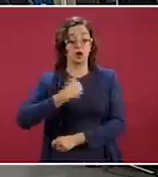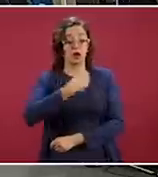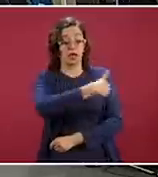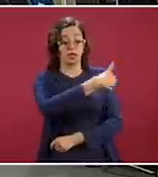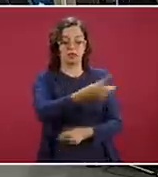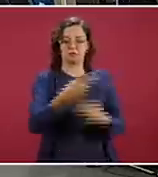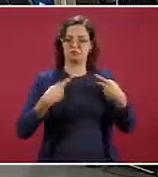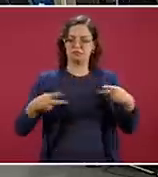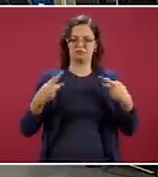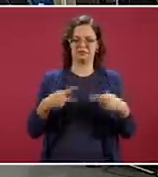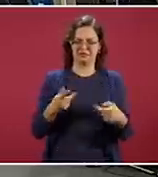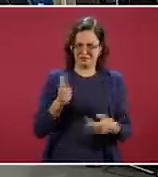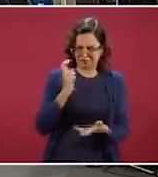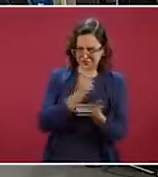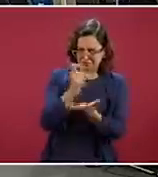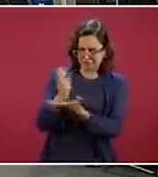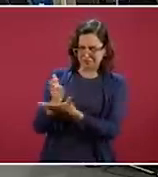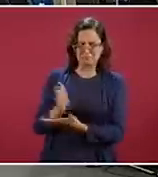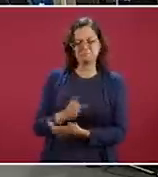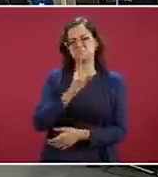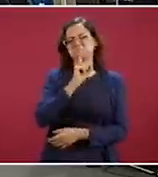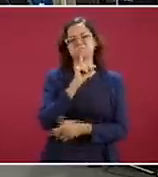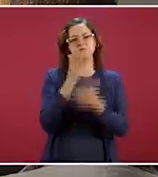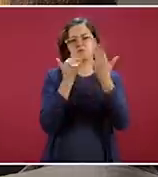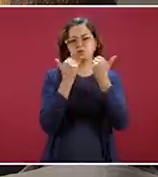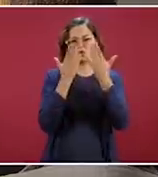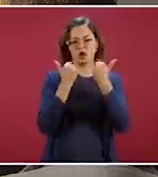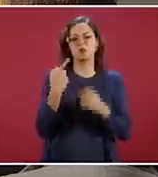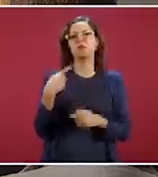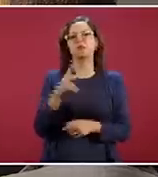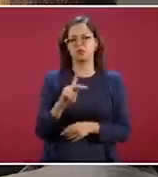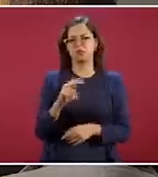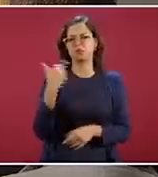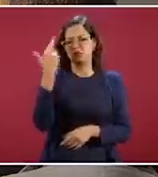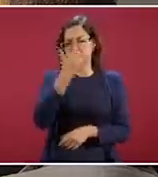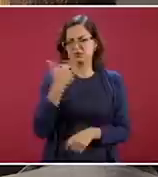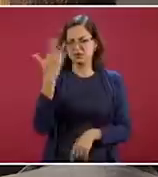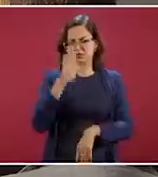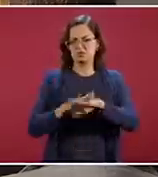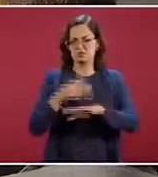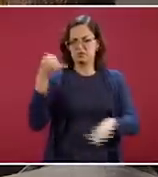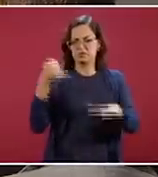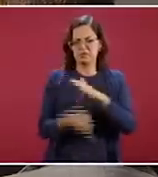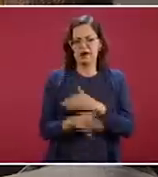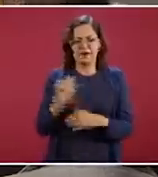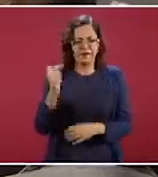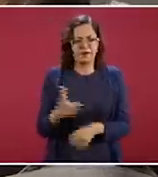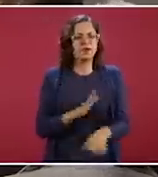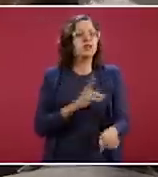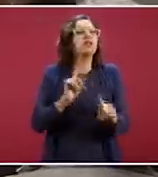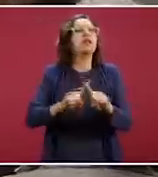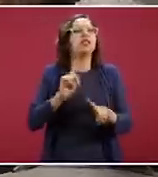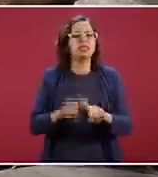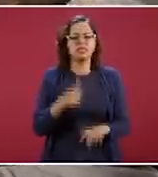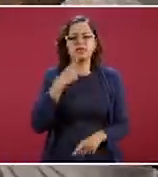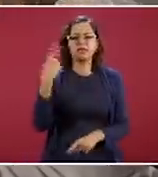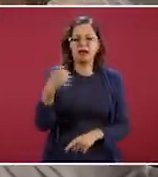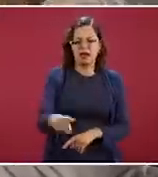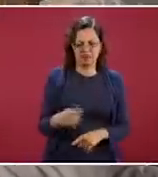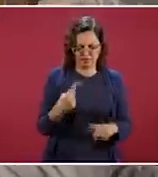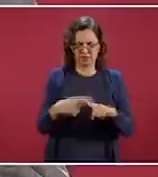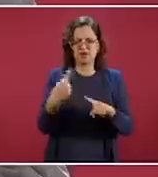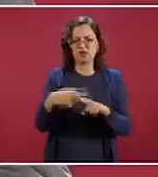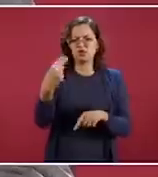para ingresar al país. Pero lo vemos si hubiese algún reclamo en particular de alguna persona